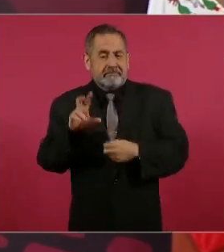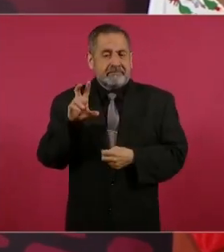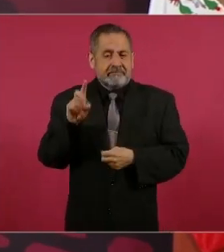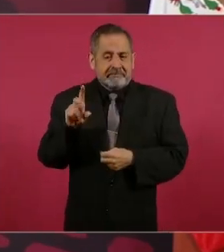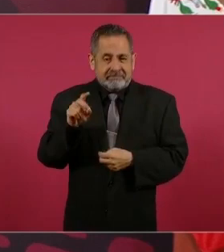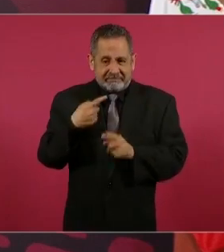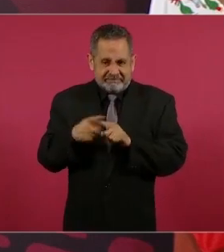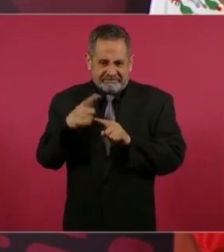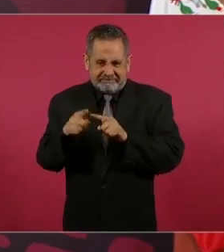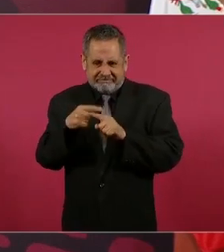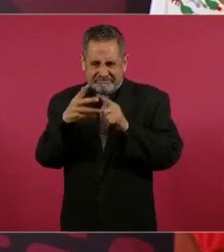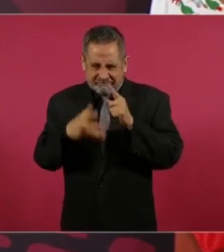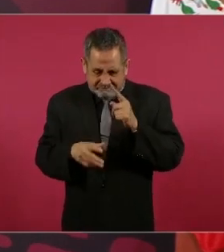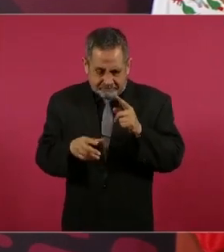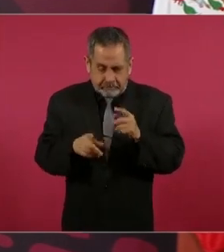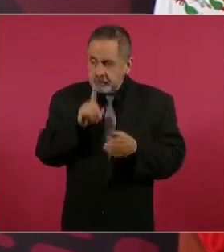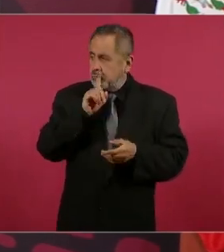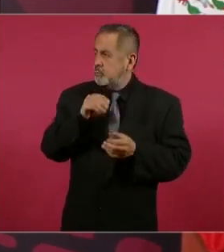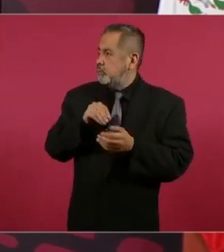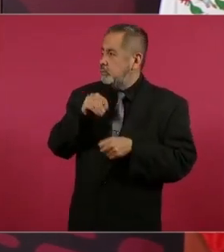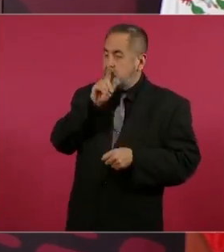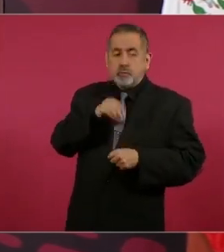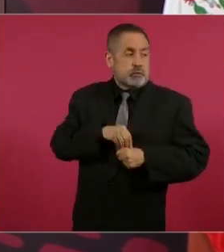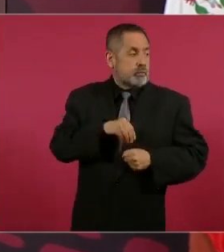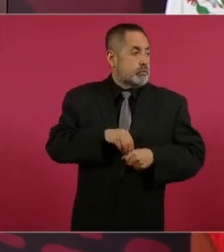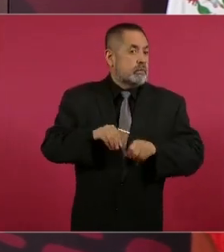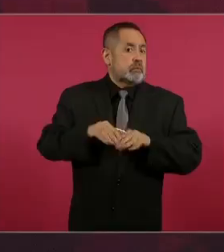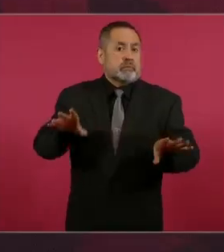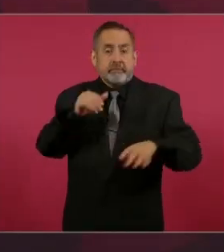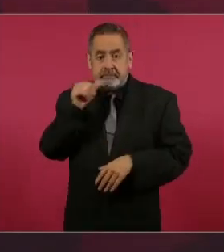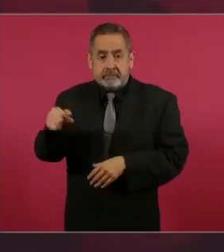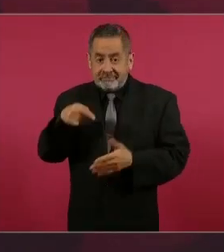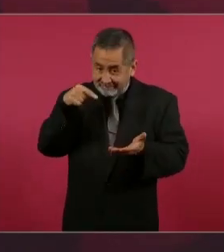sustancias no dadas a conocer dañinas,